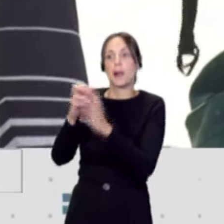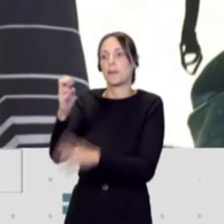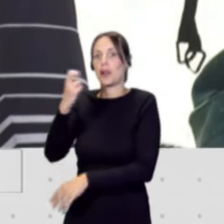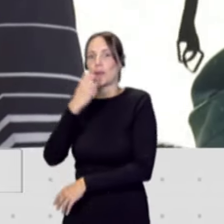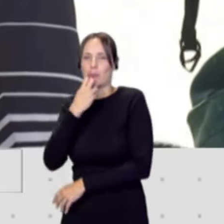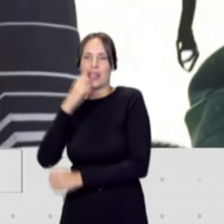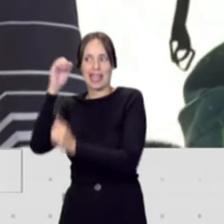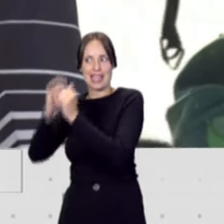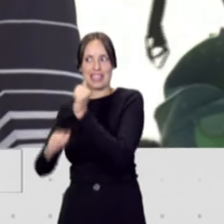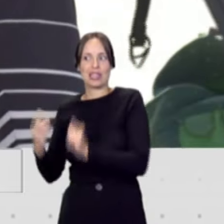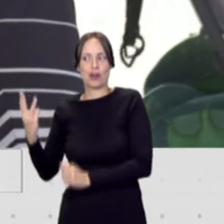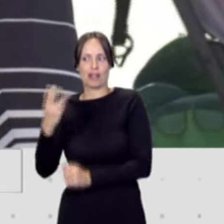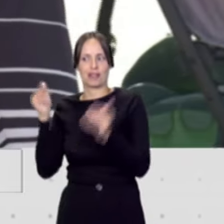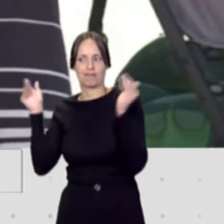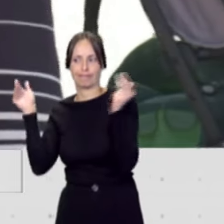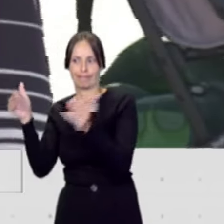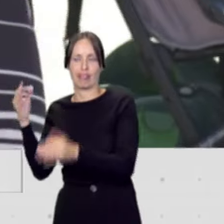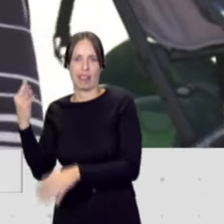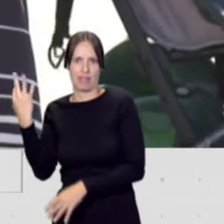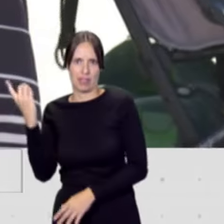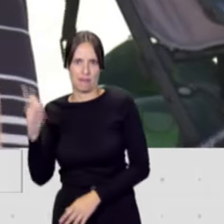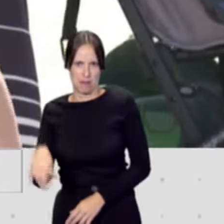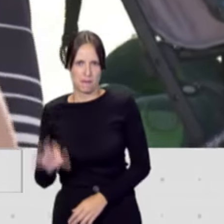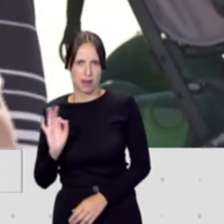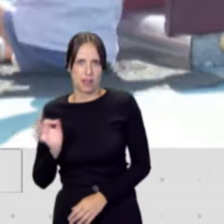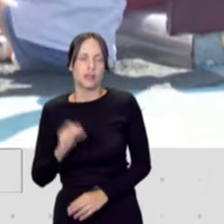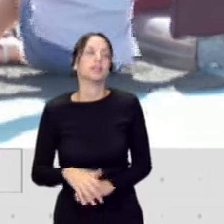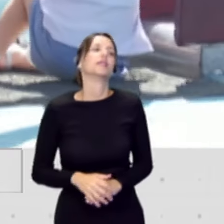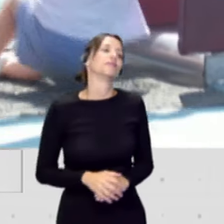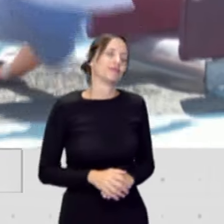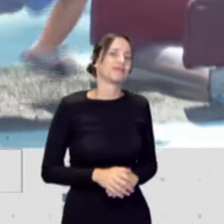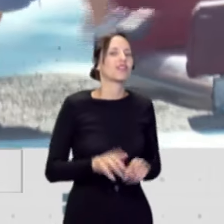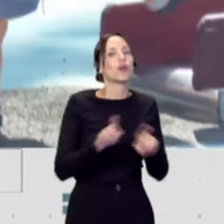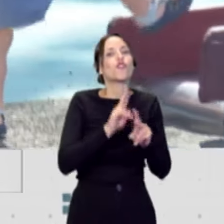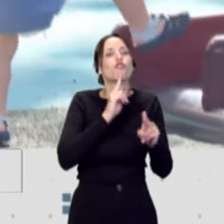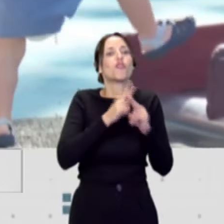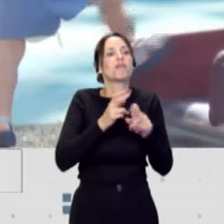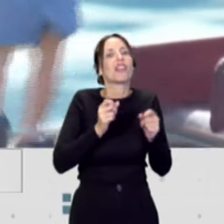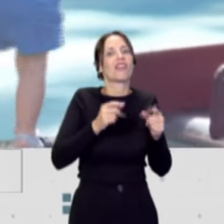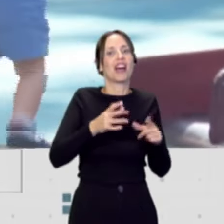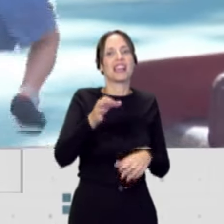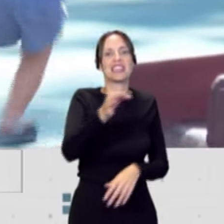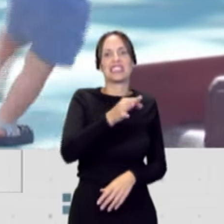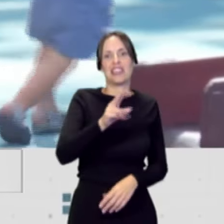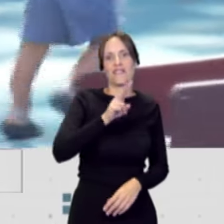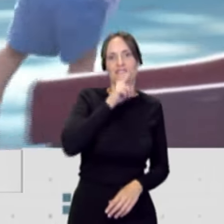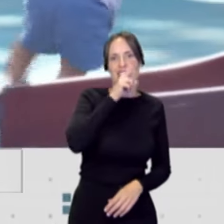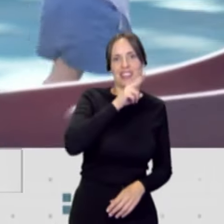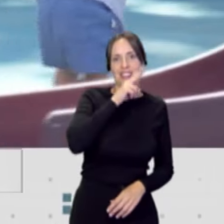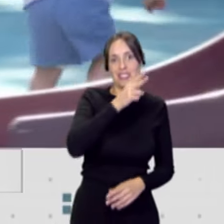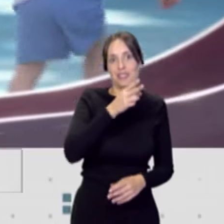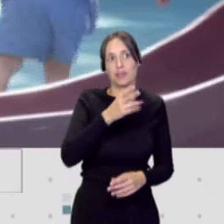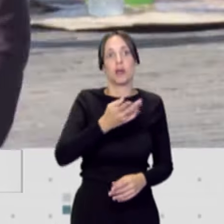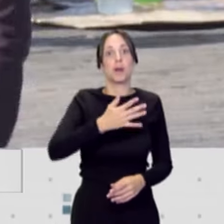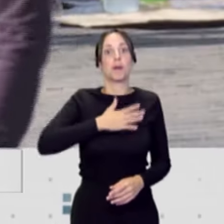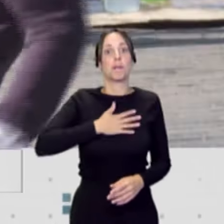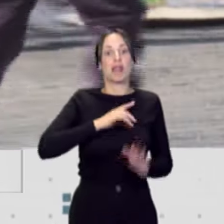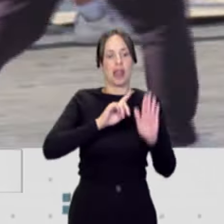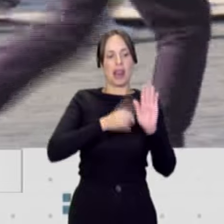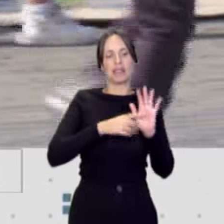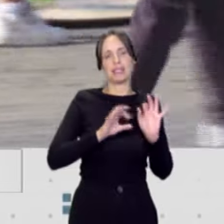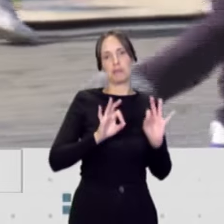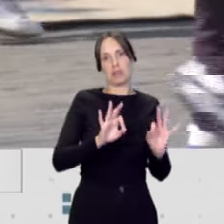Sí, sí, efectivamente. Nosotros son las denominadas Islas Verdes, nosotros con una legislación también específica y